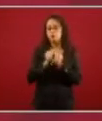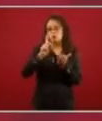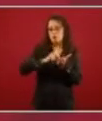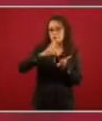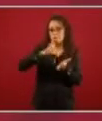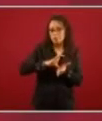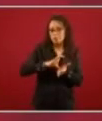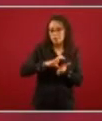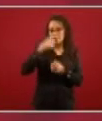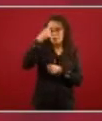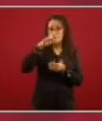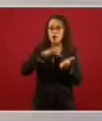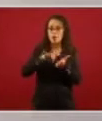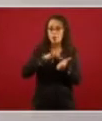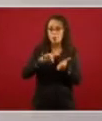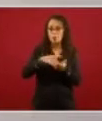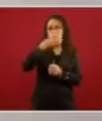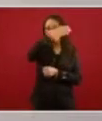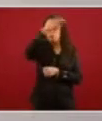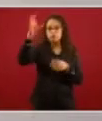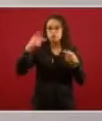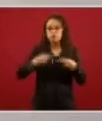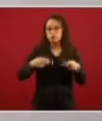para darle a los campesinos,